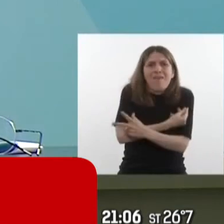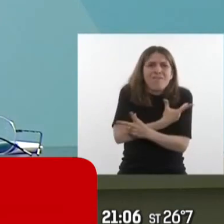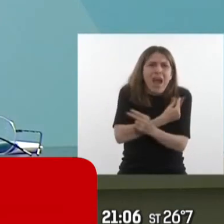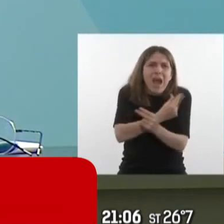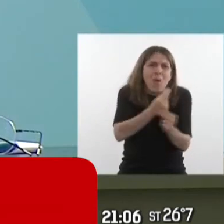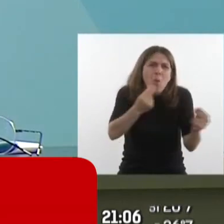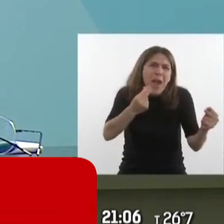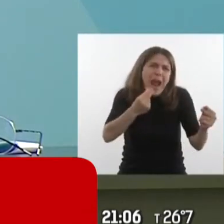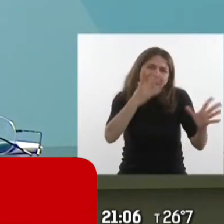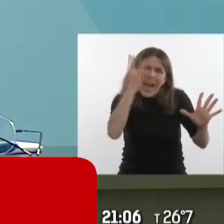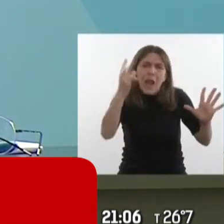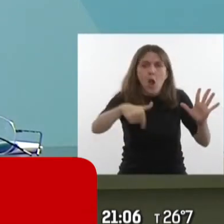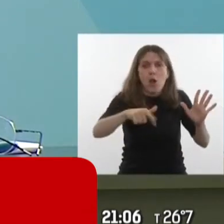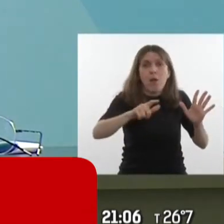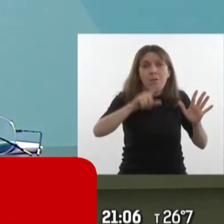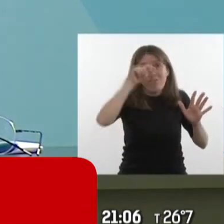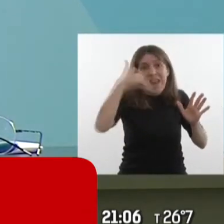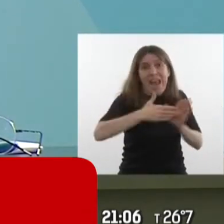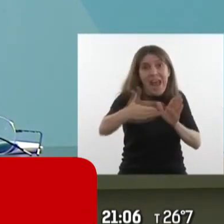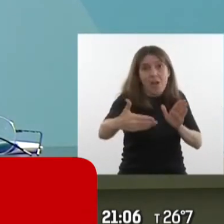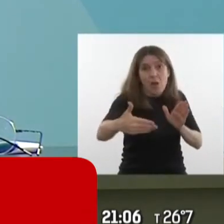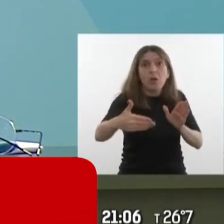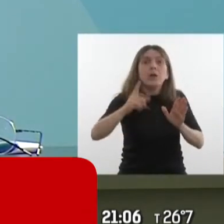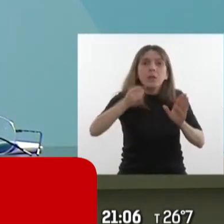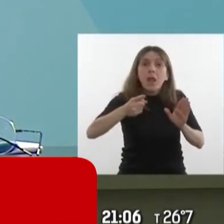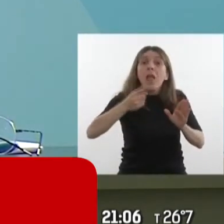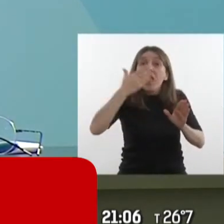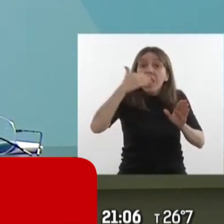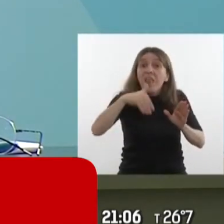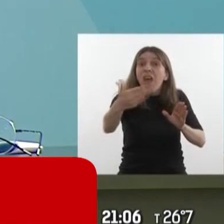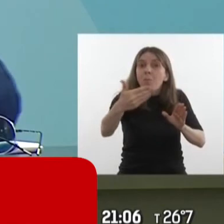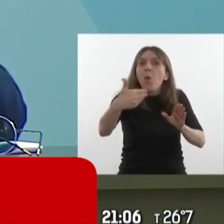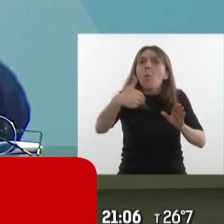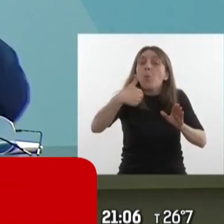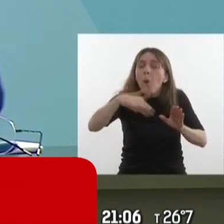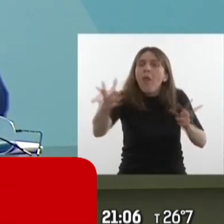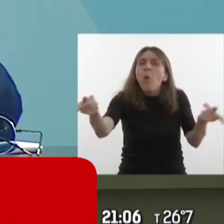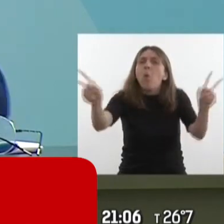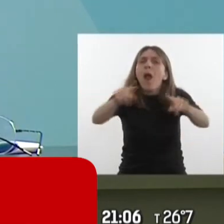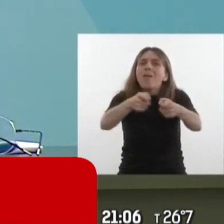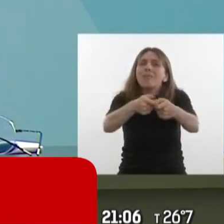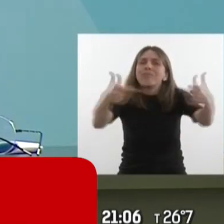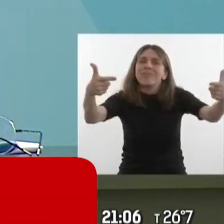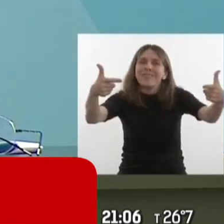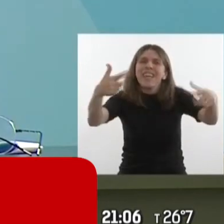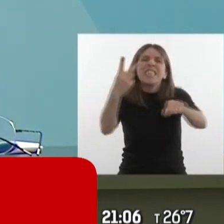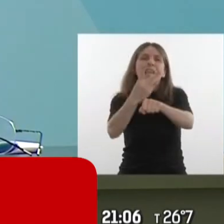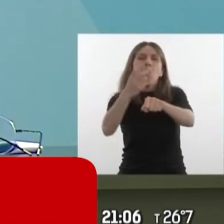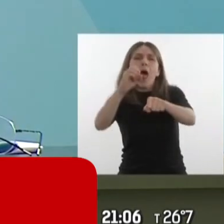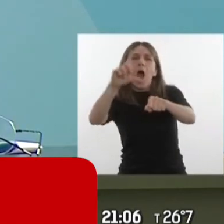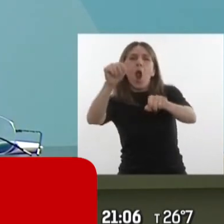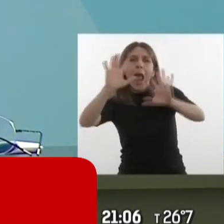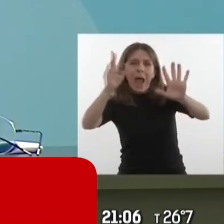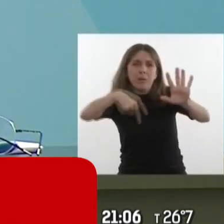de argentinos en el verano, y una eventual segunda ola que no frustre este esfuerzo que en conjunto estamos